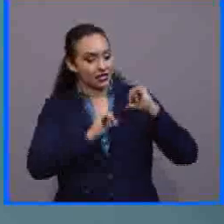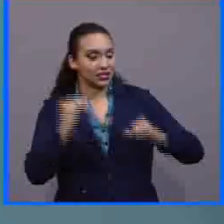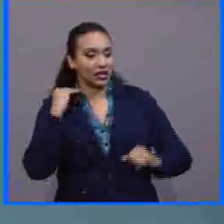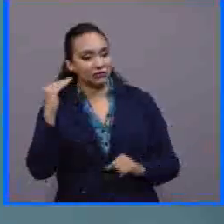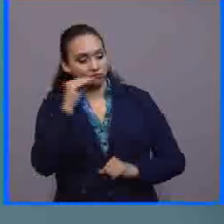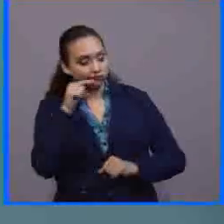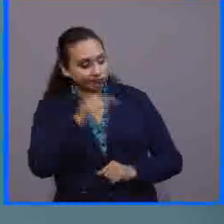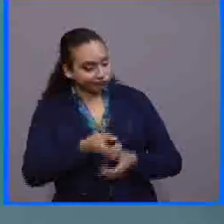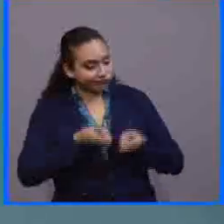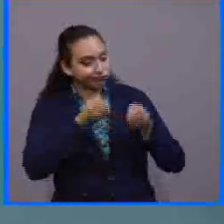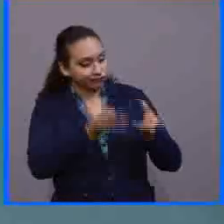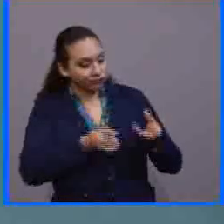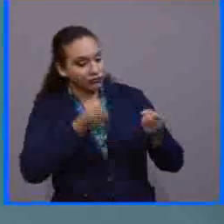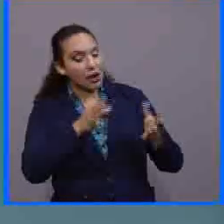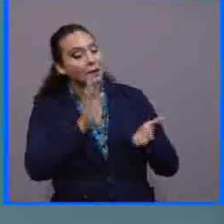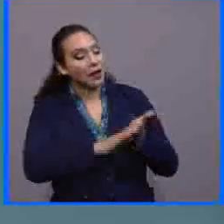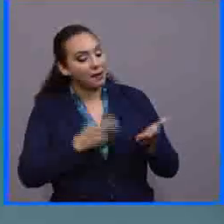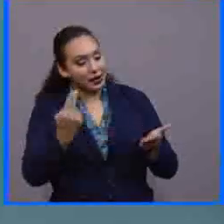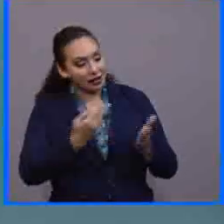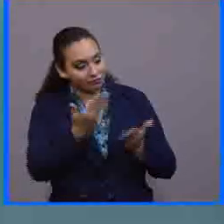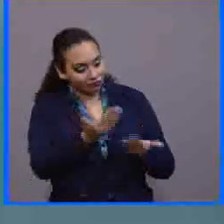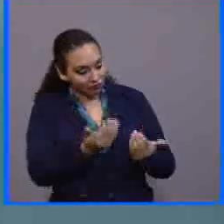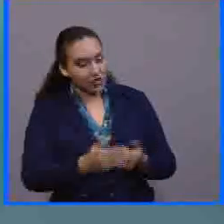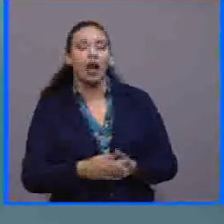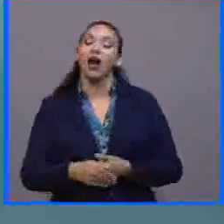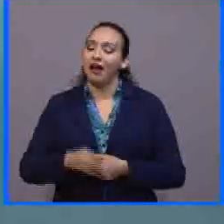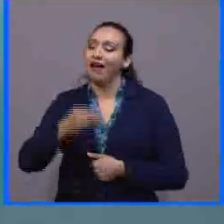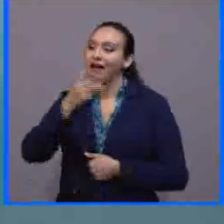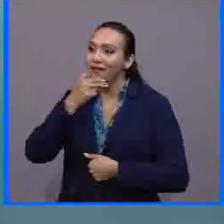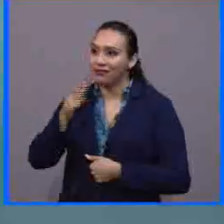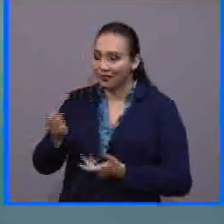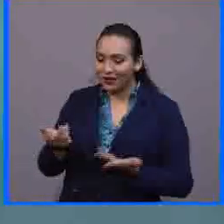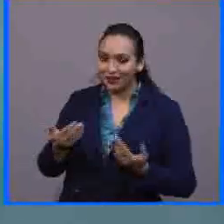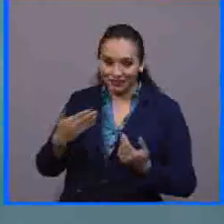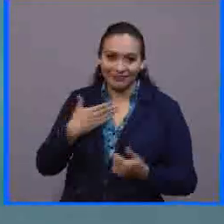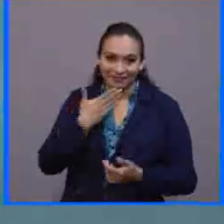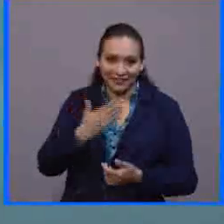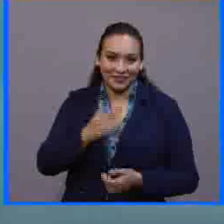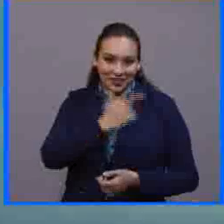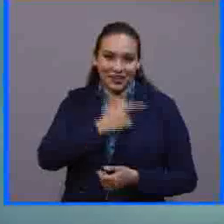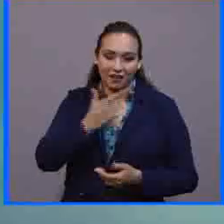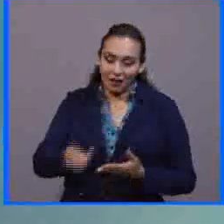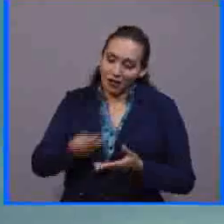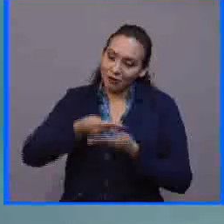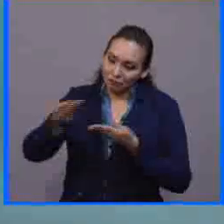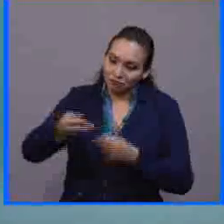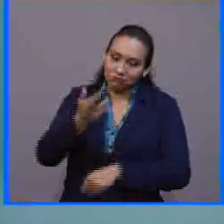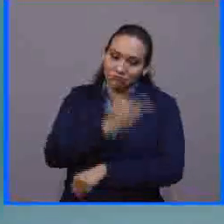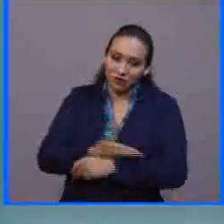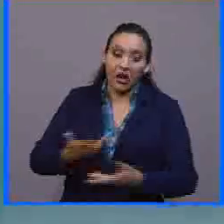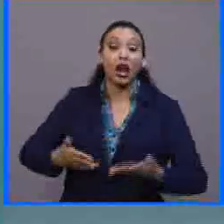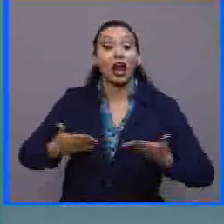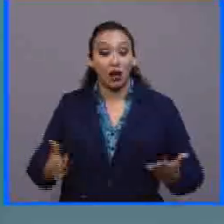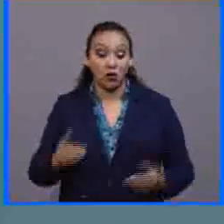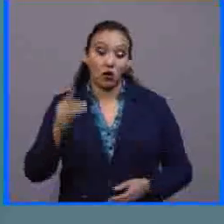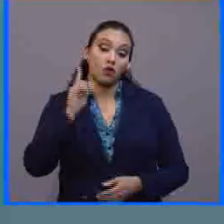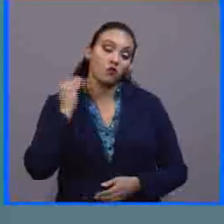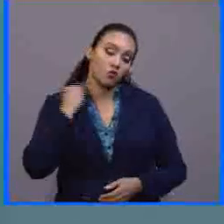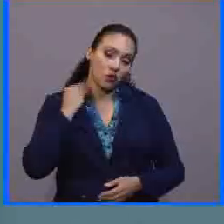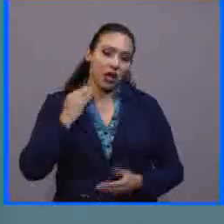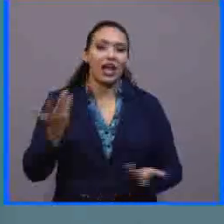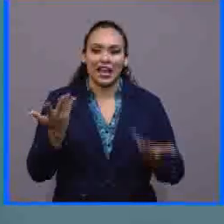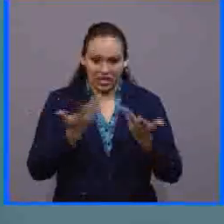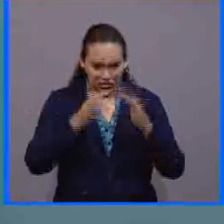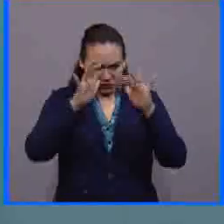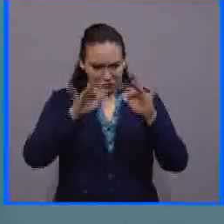Pública Federal y los documentos que requería para iniciar este trámite, que logró su objetivo. La asesora jurídica elaboró